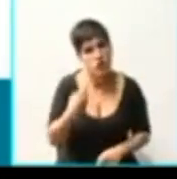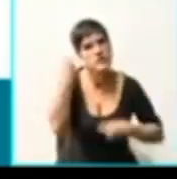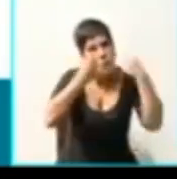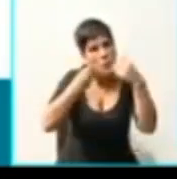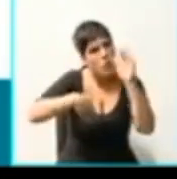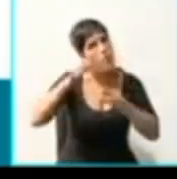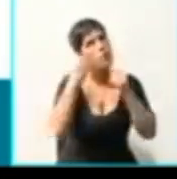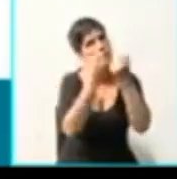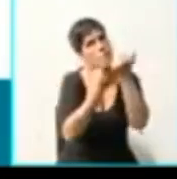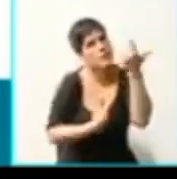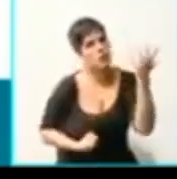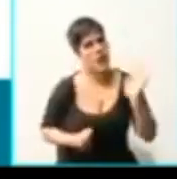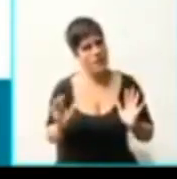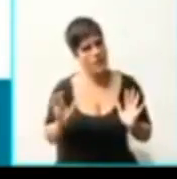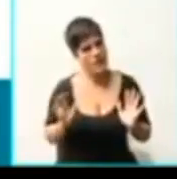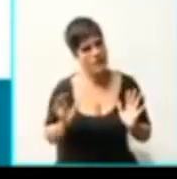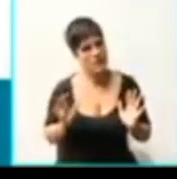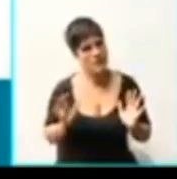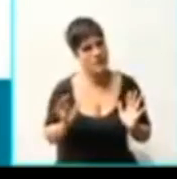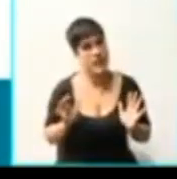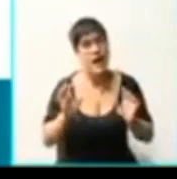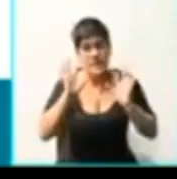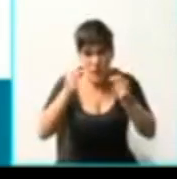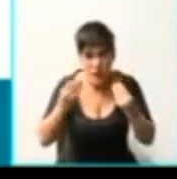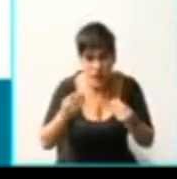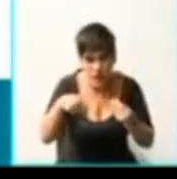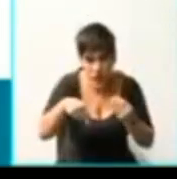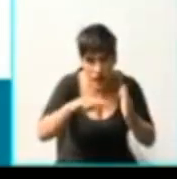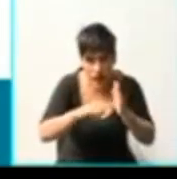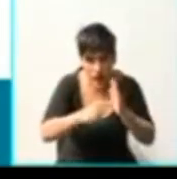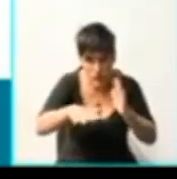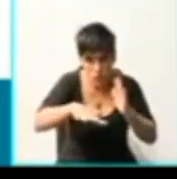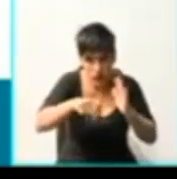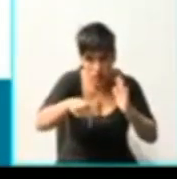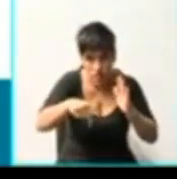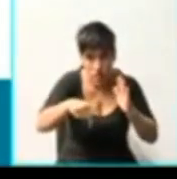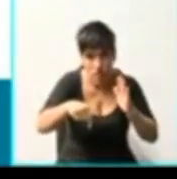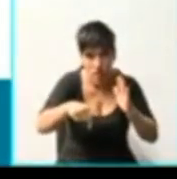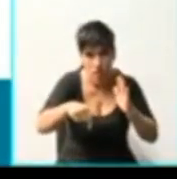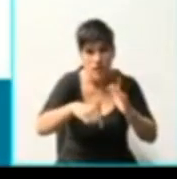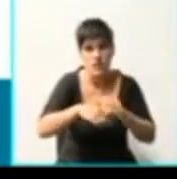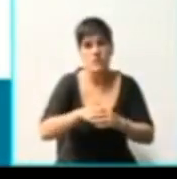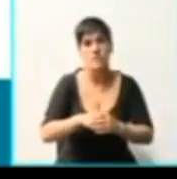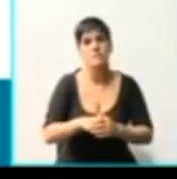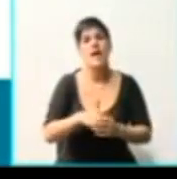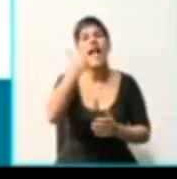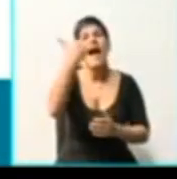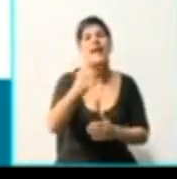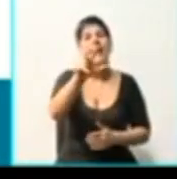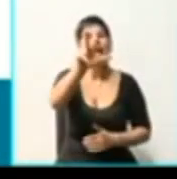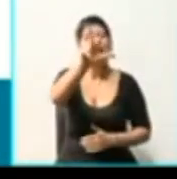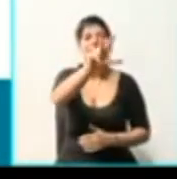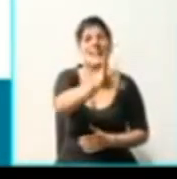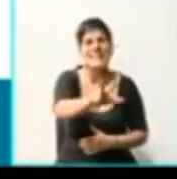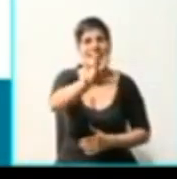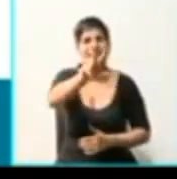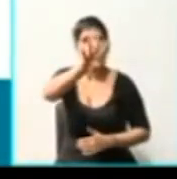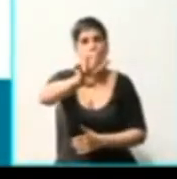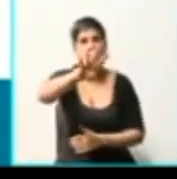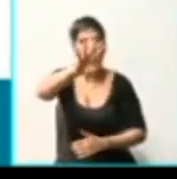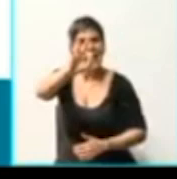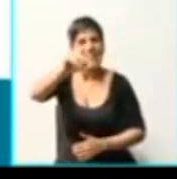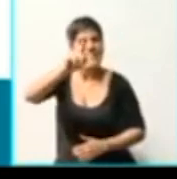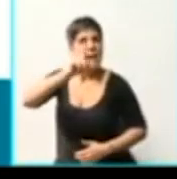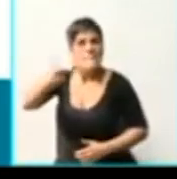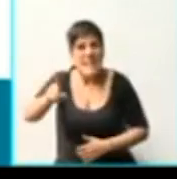otras prioridades. Y sabe que en la ciudad de Buenos Aires hay 340.000